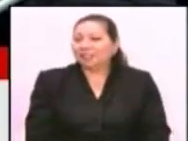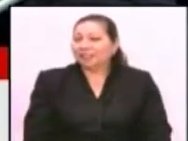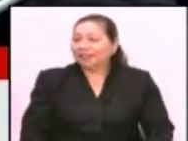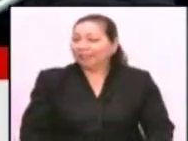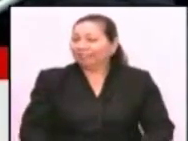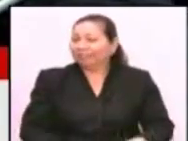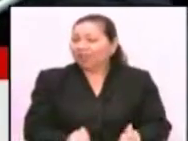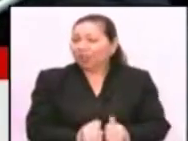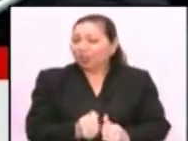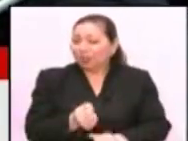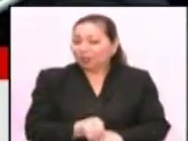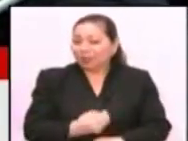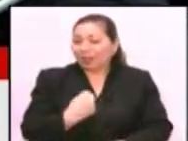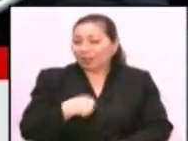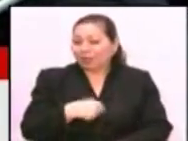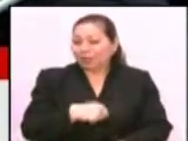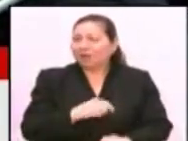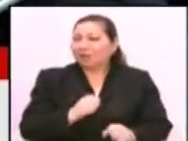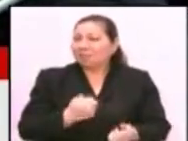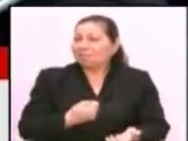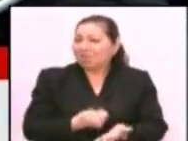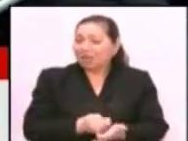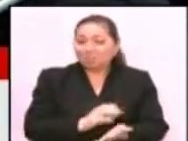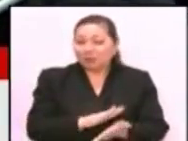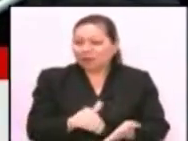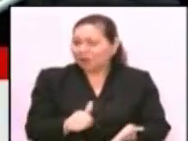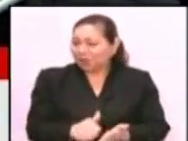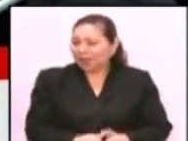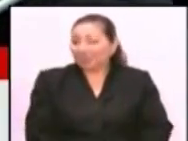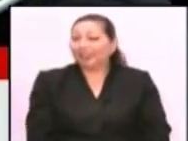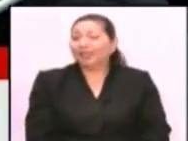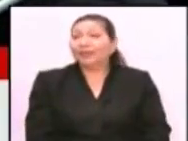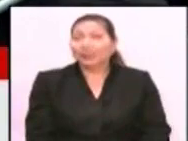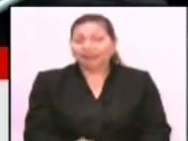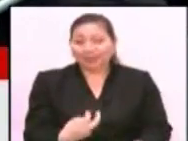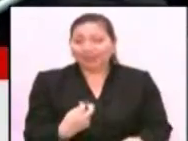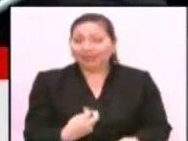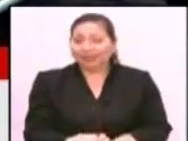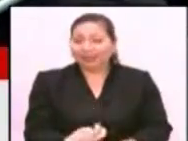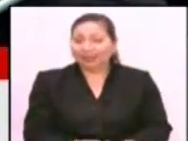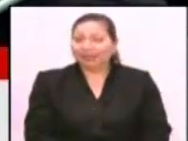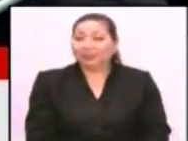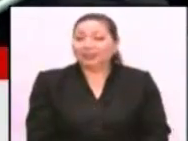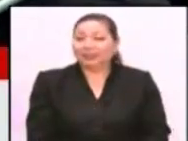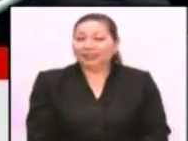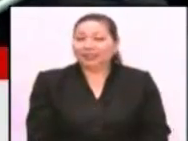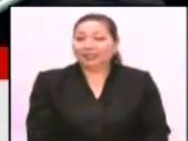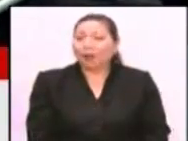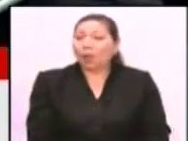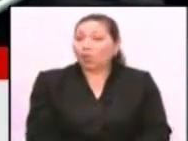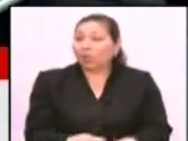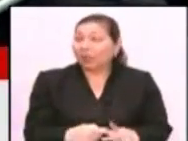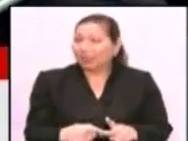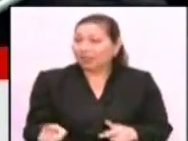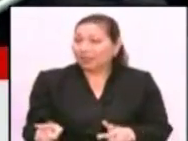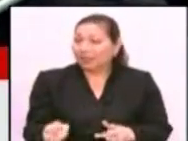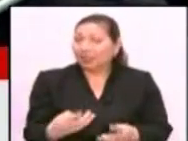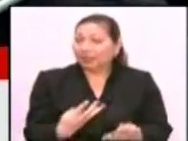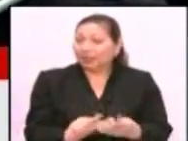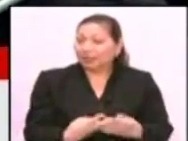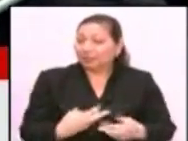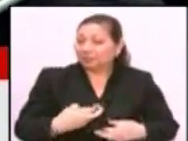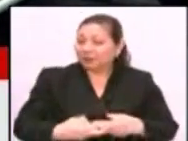competencia contra nosotros, que sí pagamos todo, en fin, fue bastante difícil. Cuando salió el tema de las